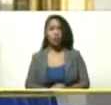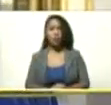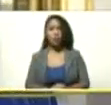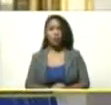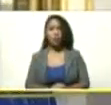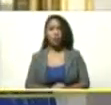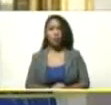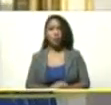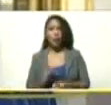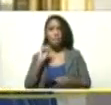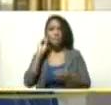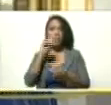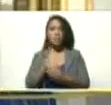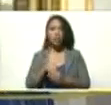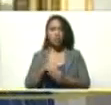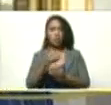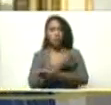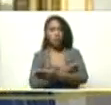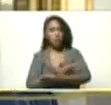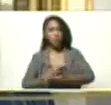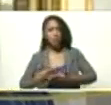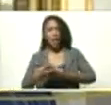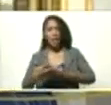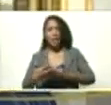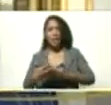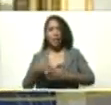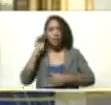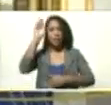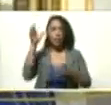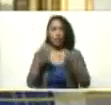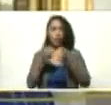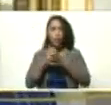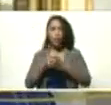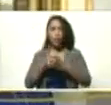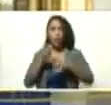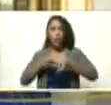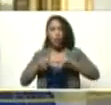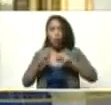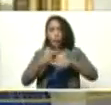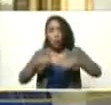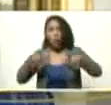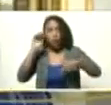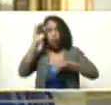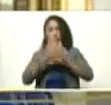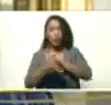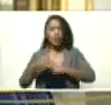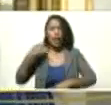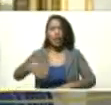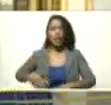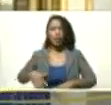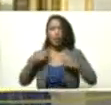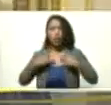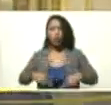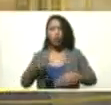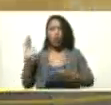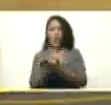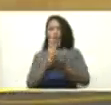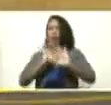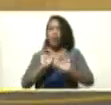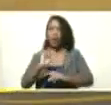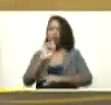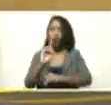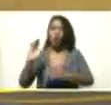y metiéndose en la sangre de las generaciones futuras. Y que no nos vayan a quitar el derecho al futuro, que no nos vayan a